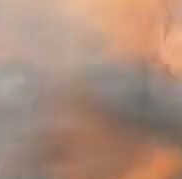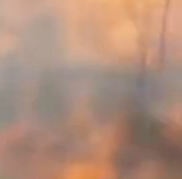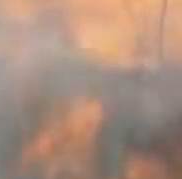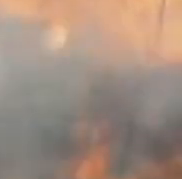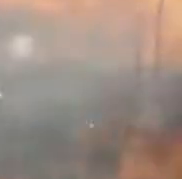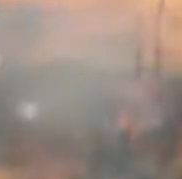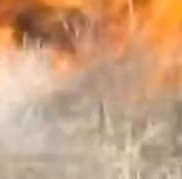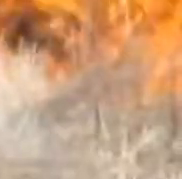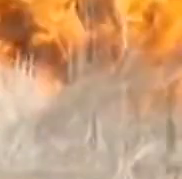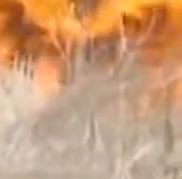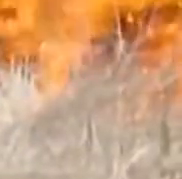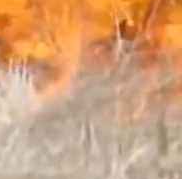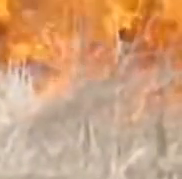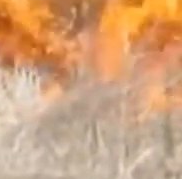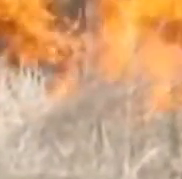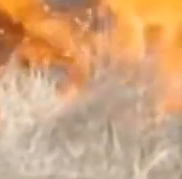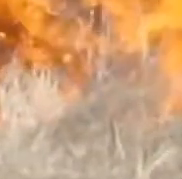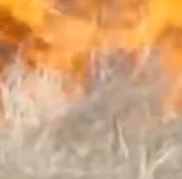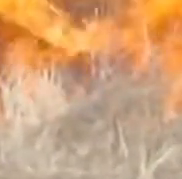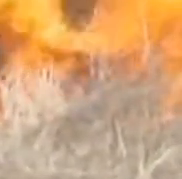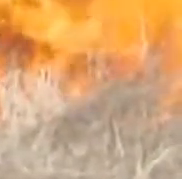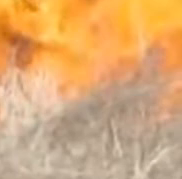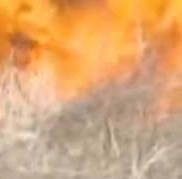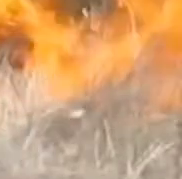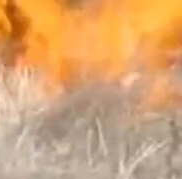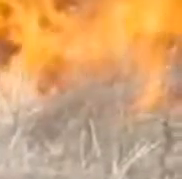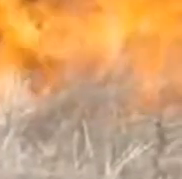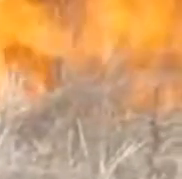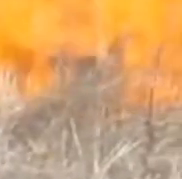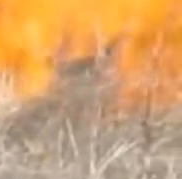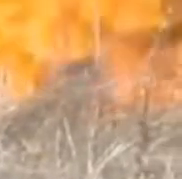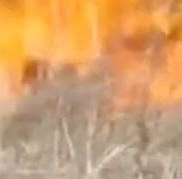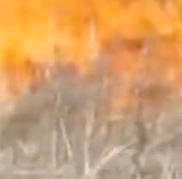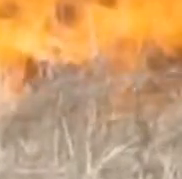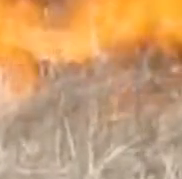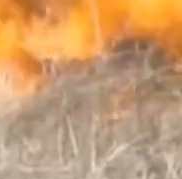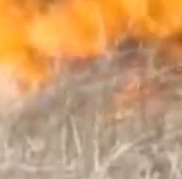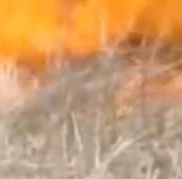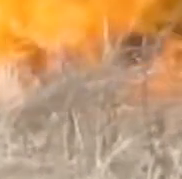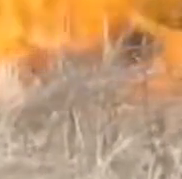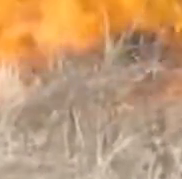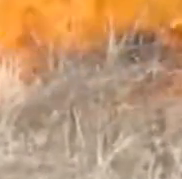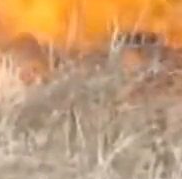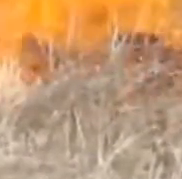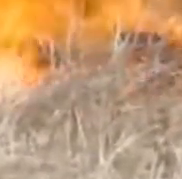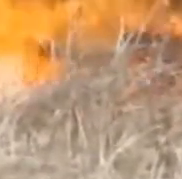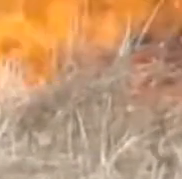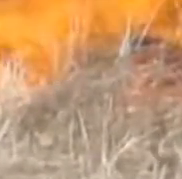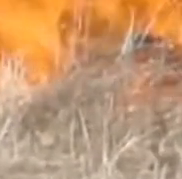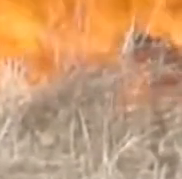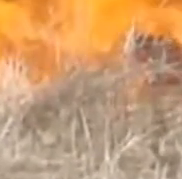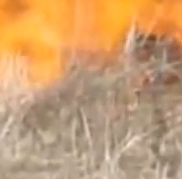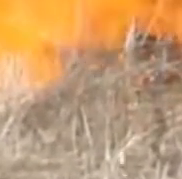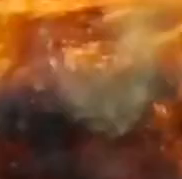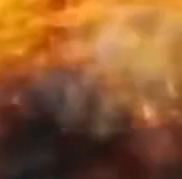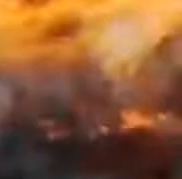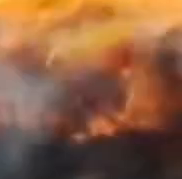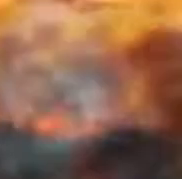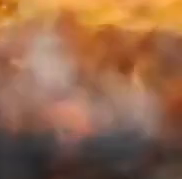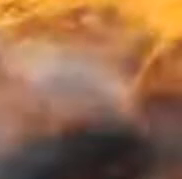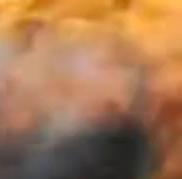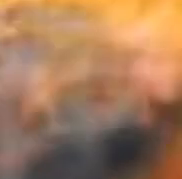fuego puede iniciarse con el efecto lupa que provocan los desechos de vidrio y el sol. Si detectas un incendio forestal, repórtalo